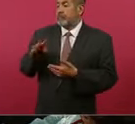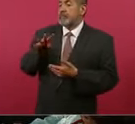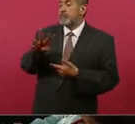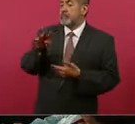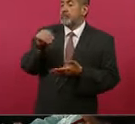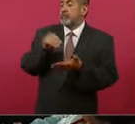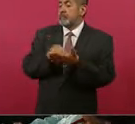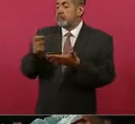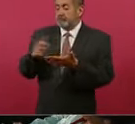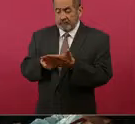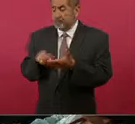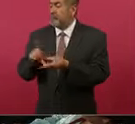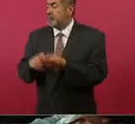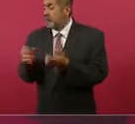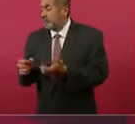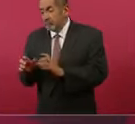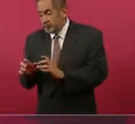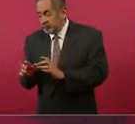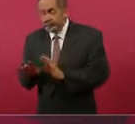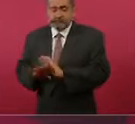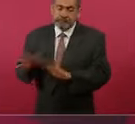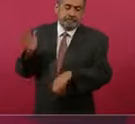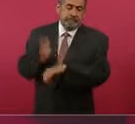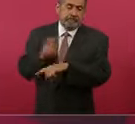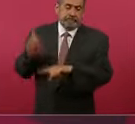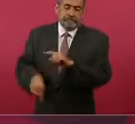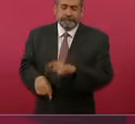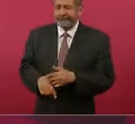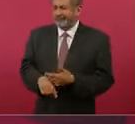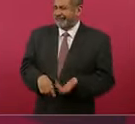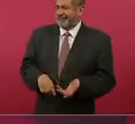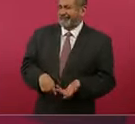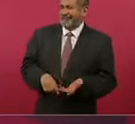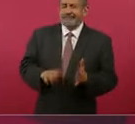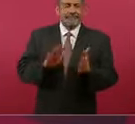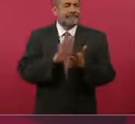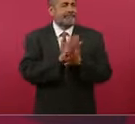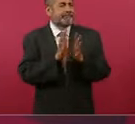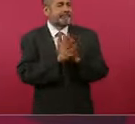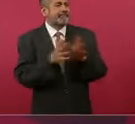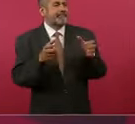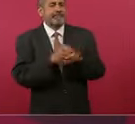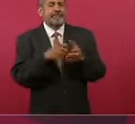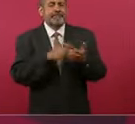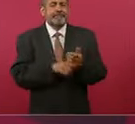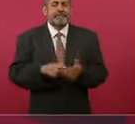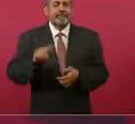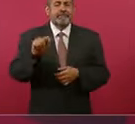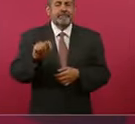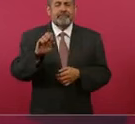y esto en complicidad también con el Tribunal Electoral, porque